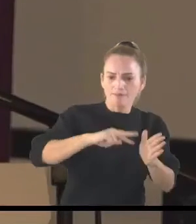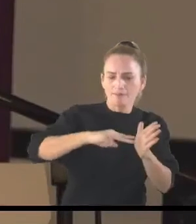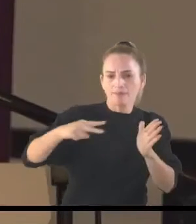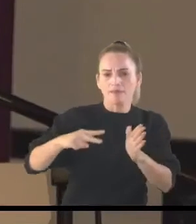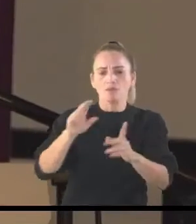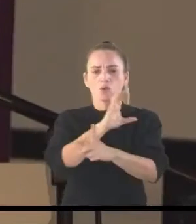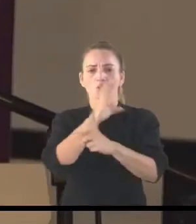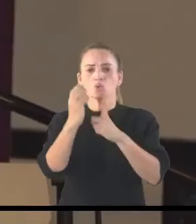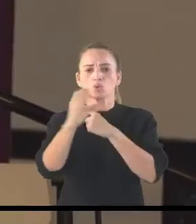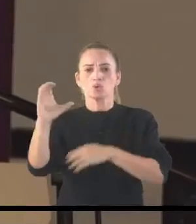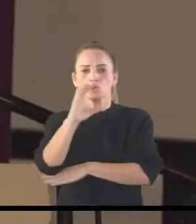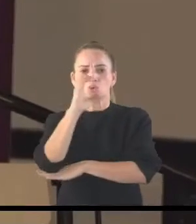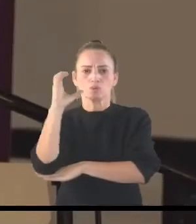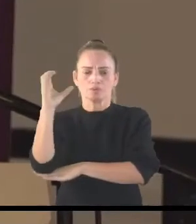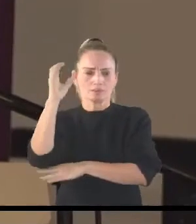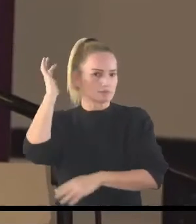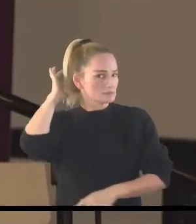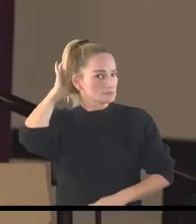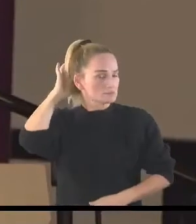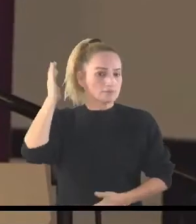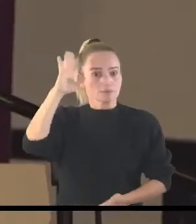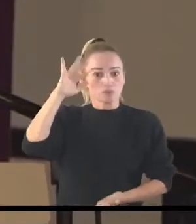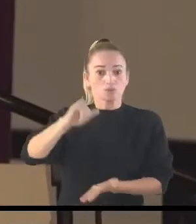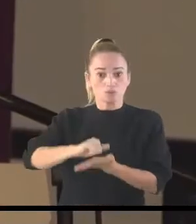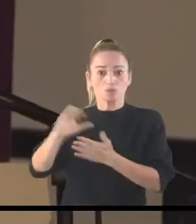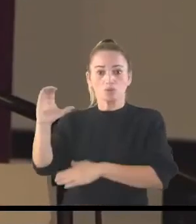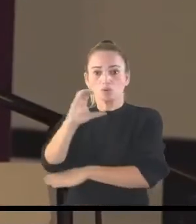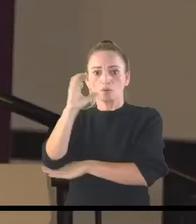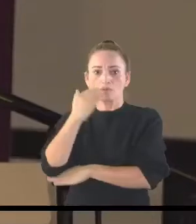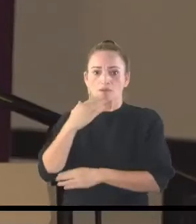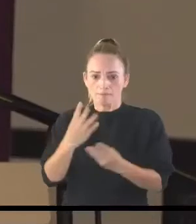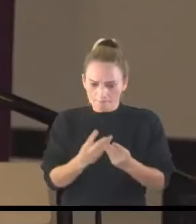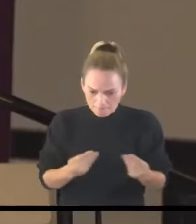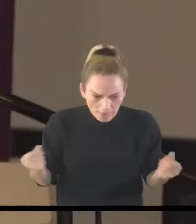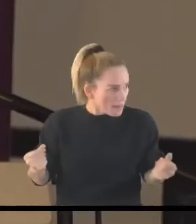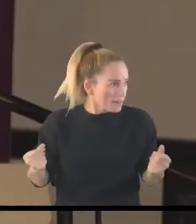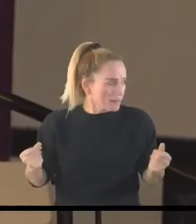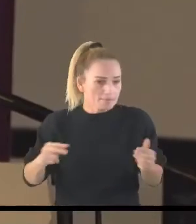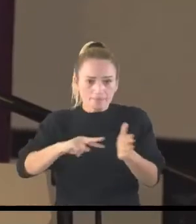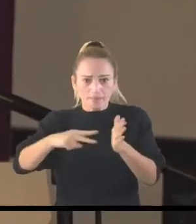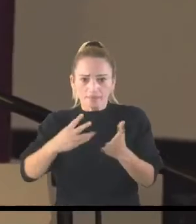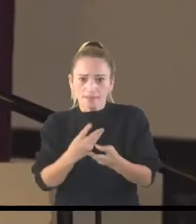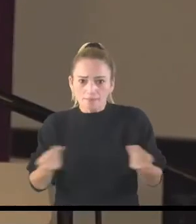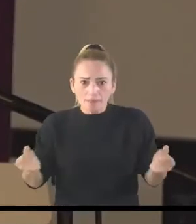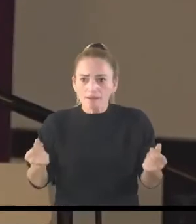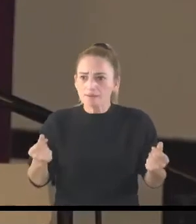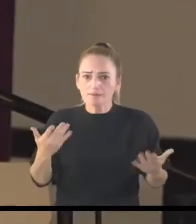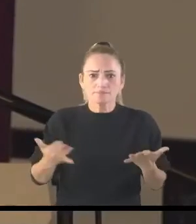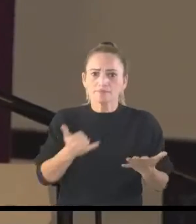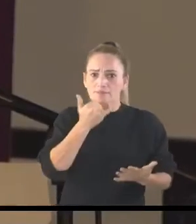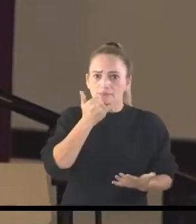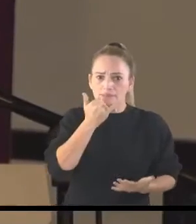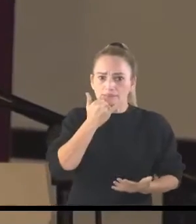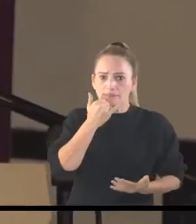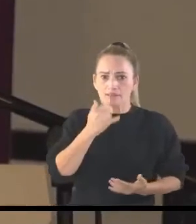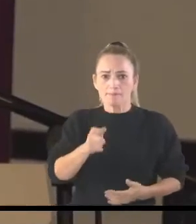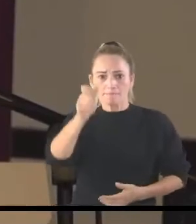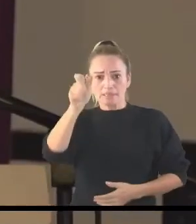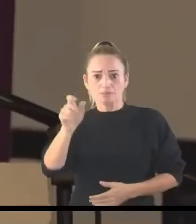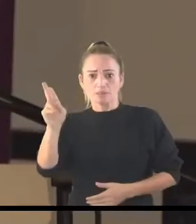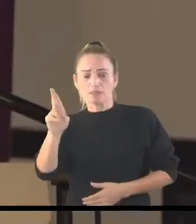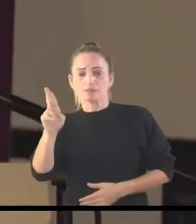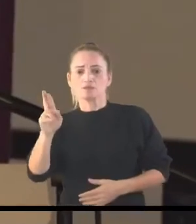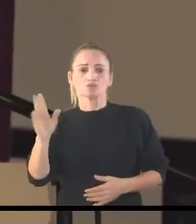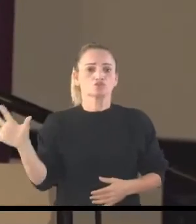ancestrales colombianas. Creo que en Colombia, si se pierde una técnica, no pierde la persona, no pierde la